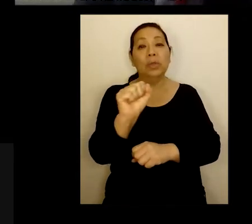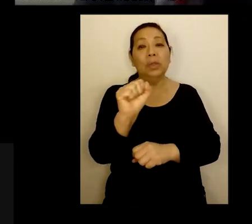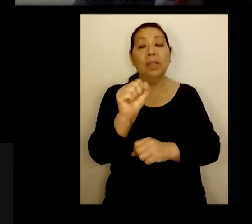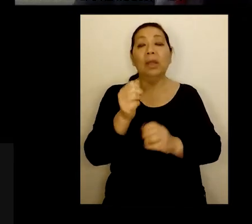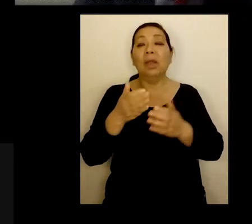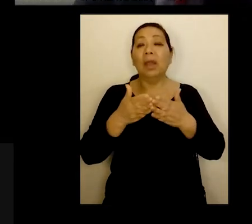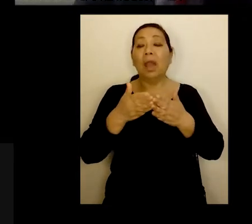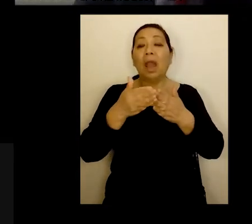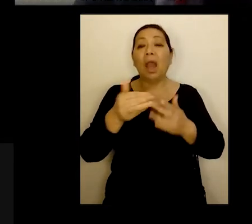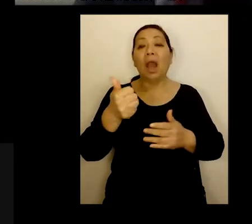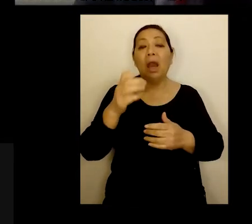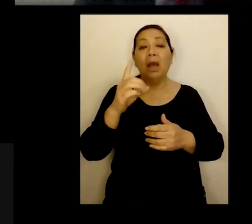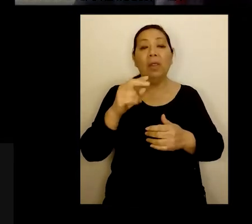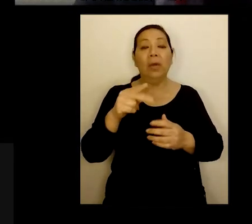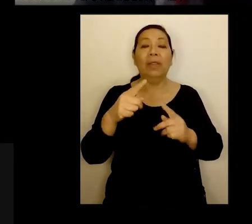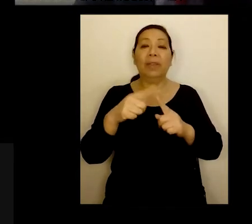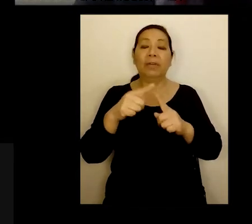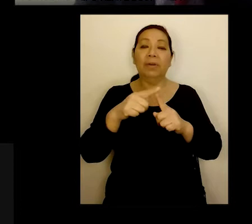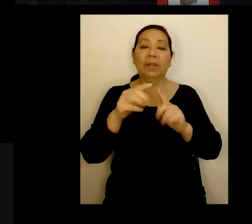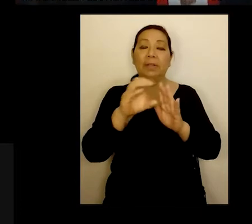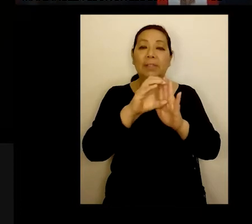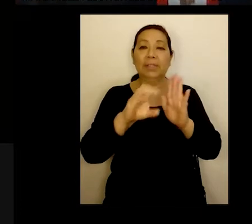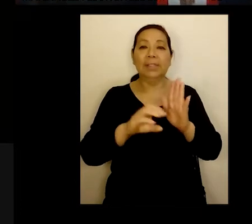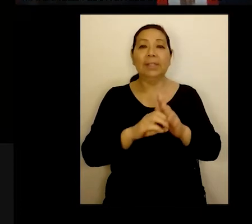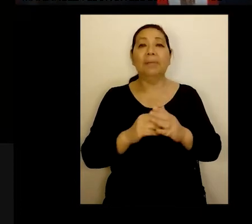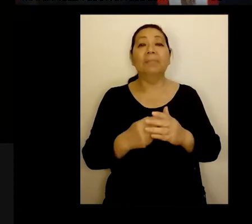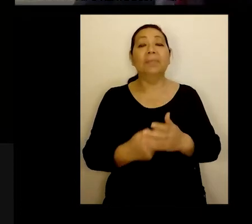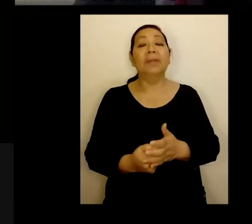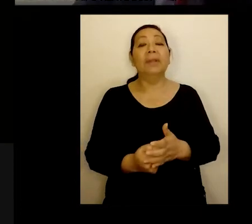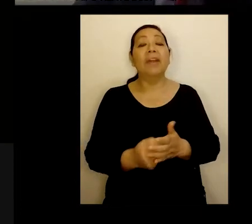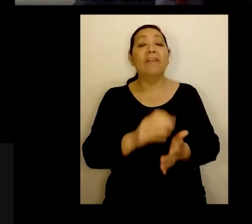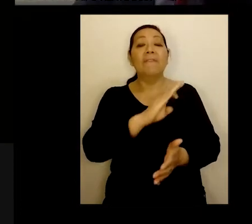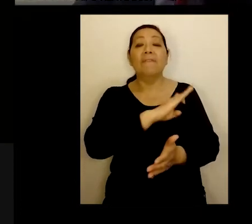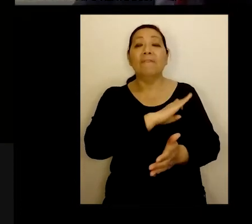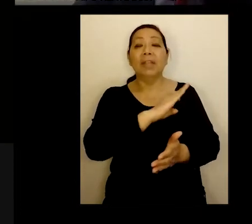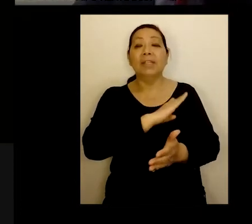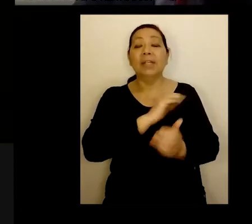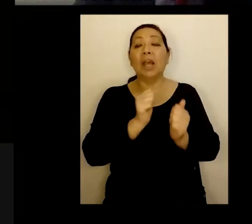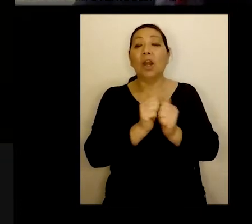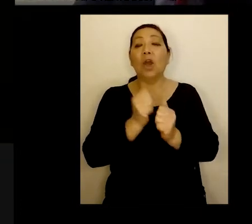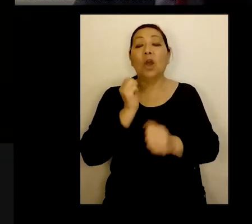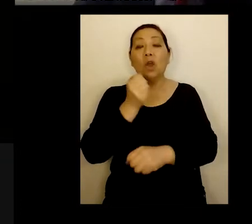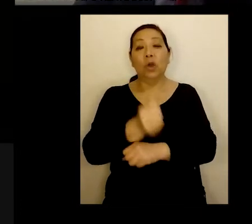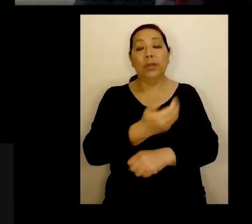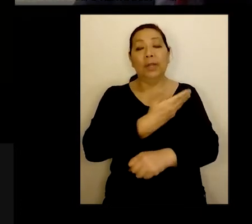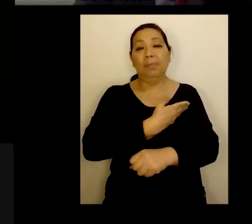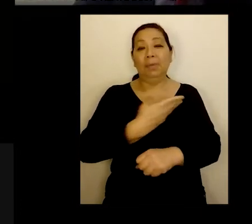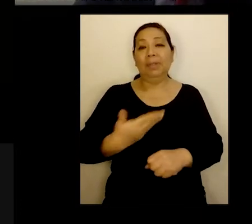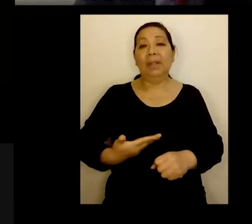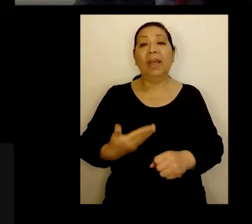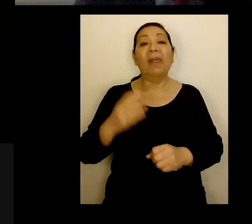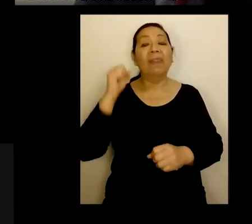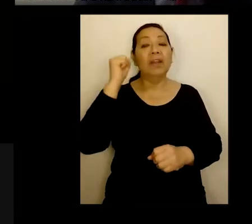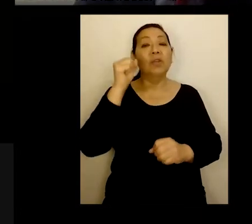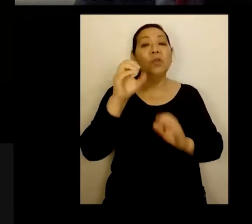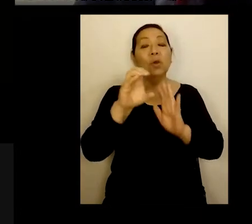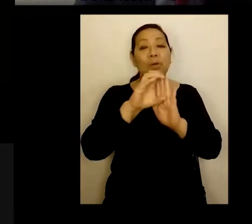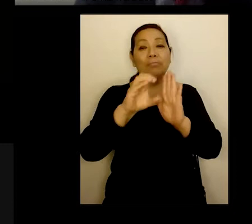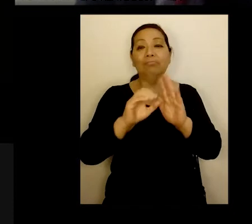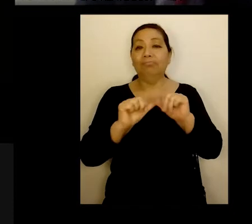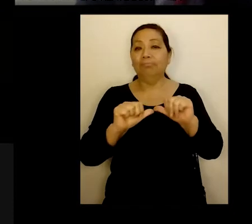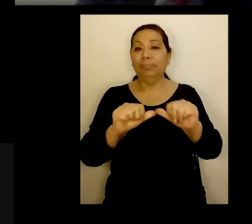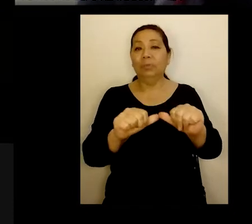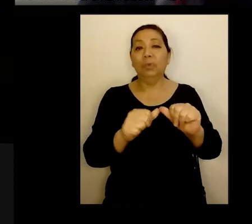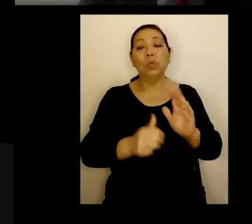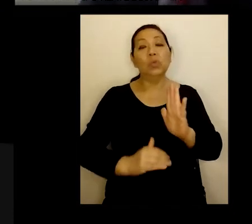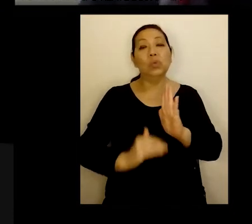Nacional de Aduanas y de Administración Tributaria de SUNAT, el Tribunal Fiscal y contra el presidente de la Sala de Derecho Constitucional y Social Permanente de